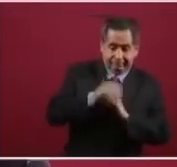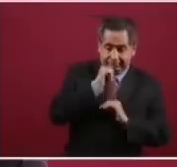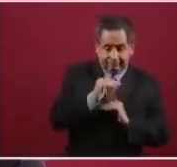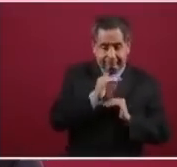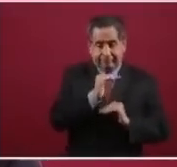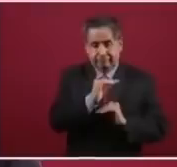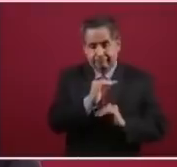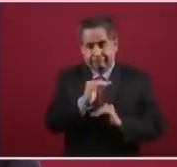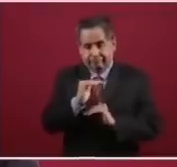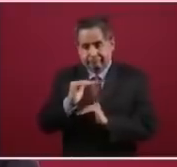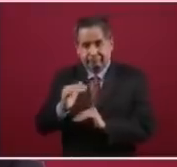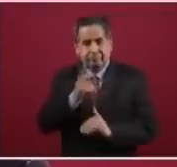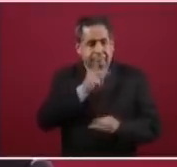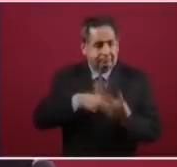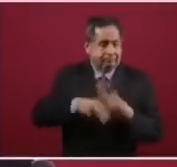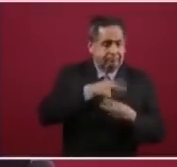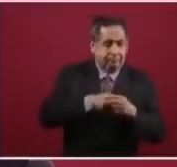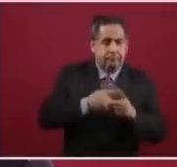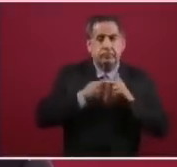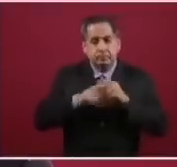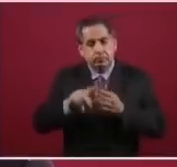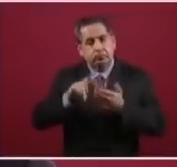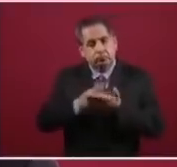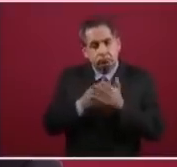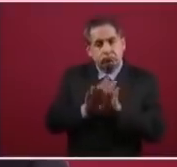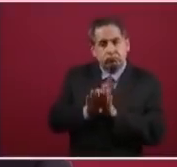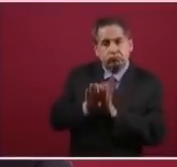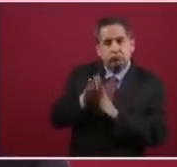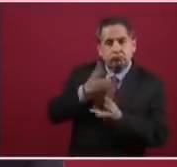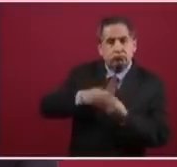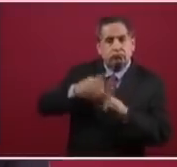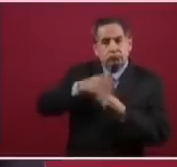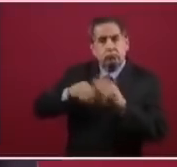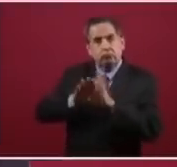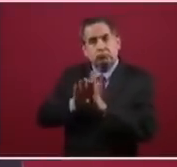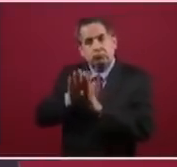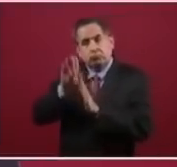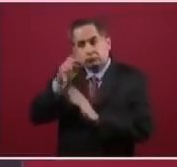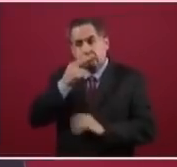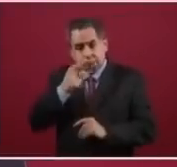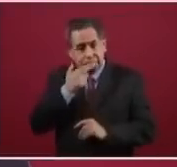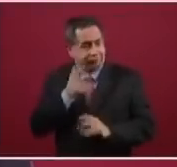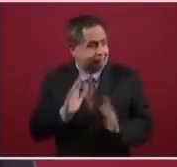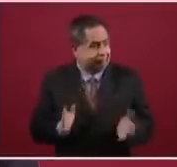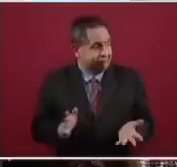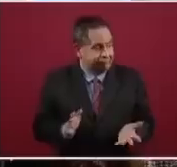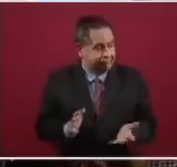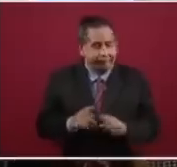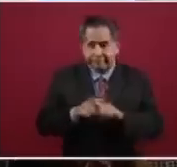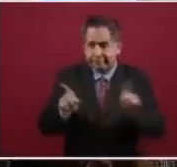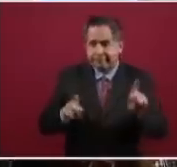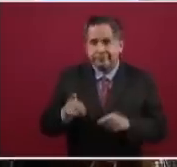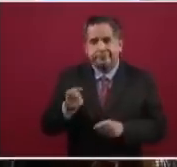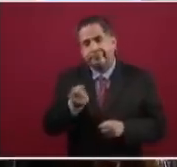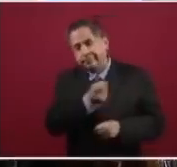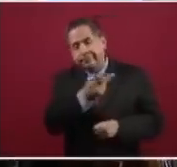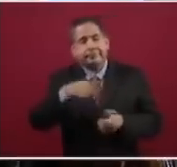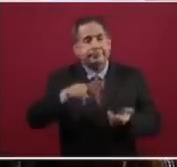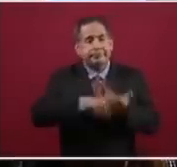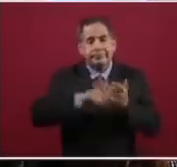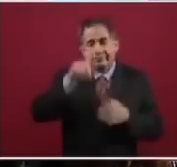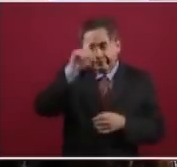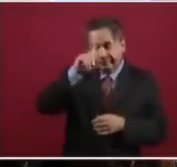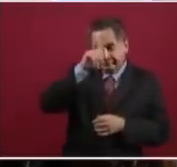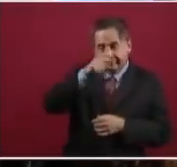estabilizar la producción y empezará a incrementarse entonces está contrariamente a lo que a lo que sugería